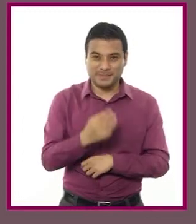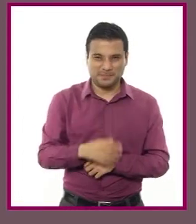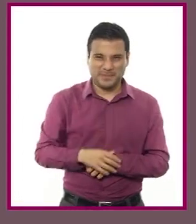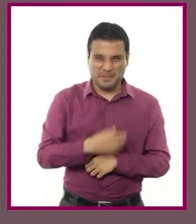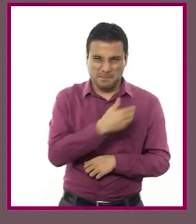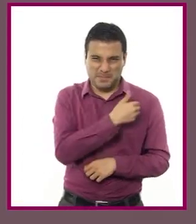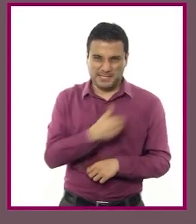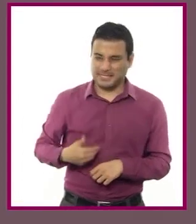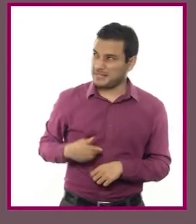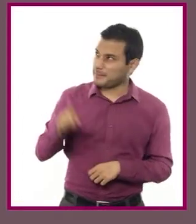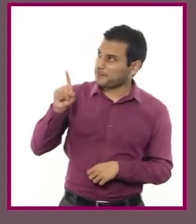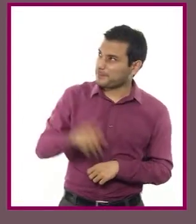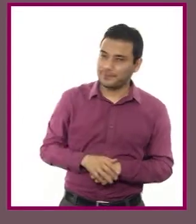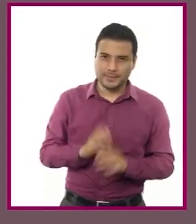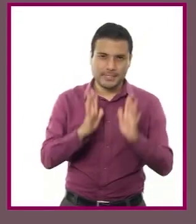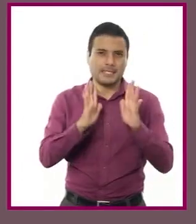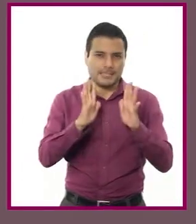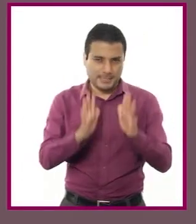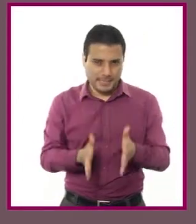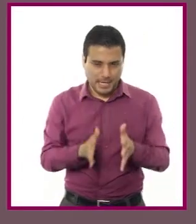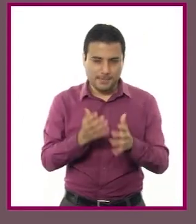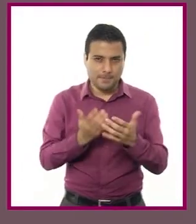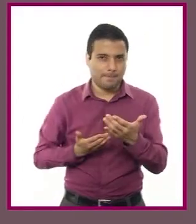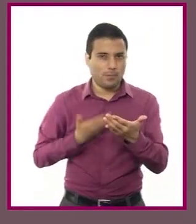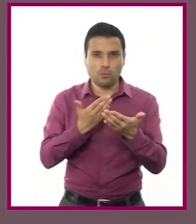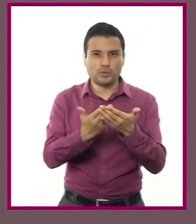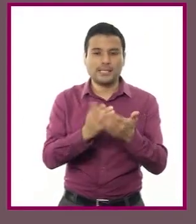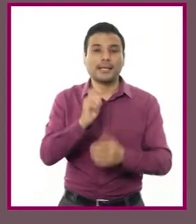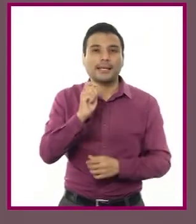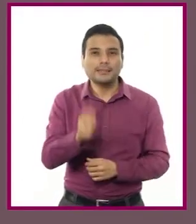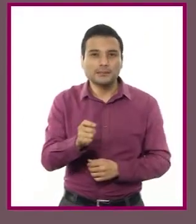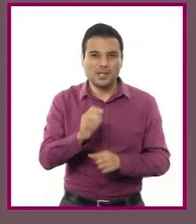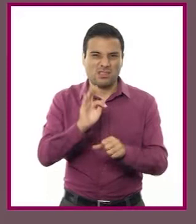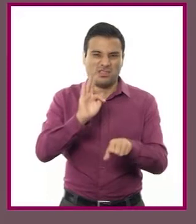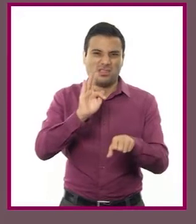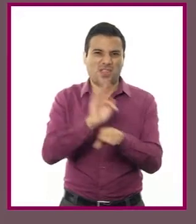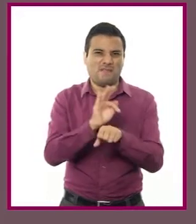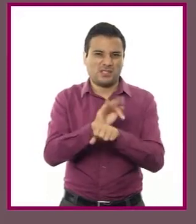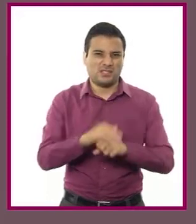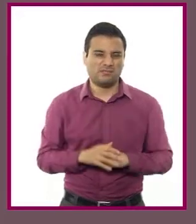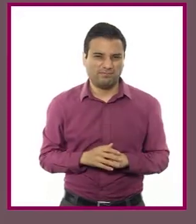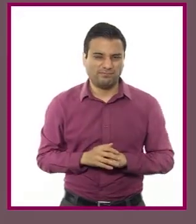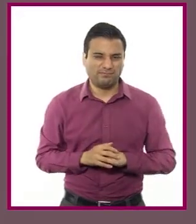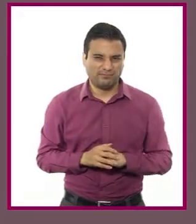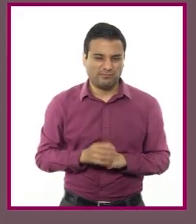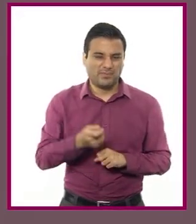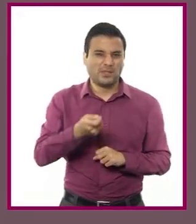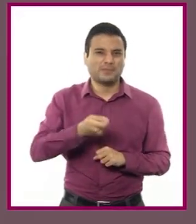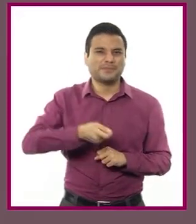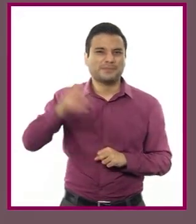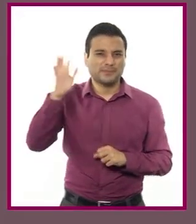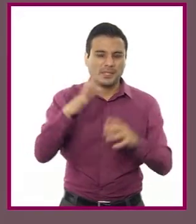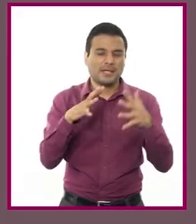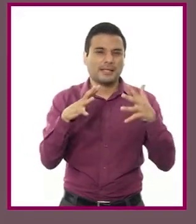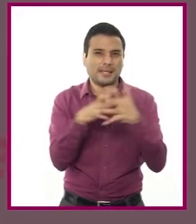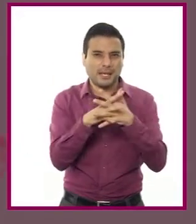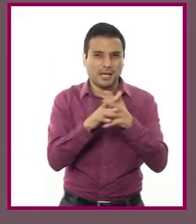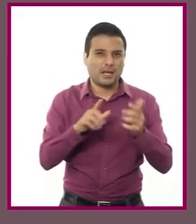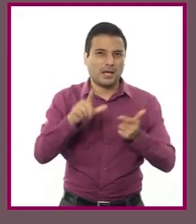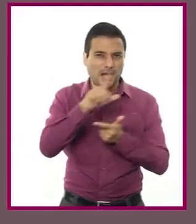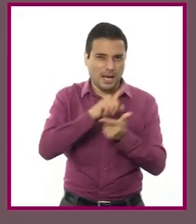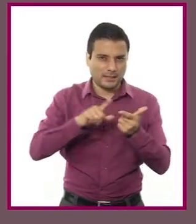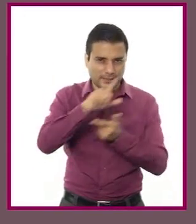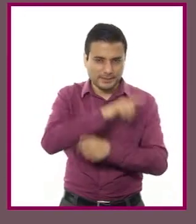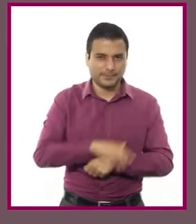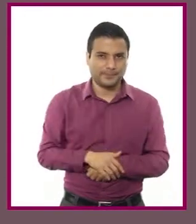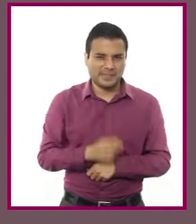Reagan comenzó a desarrollar la cuarta iniciativa de defensa estratégica, llamada después como Guerra de las Galaxias.